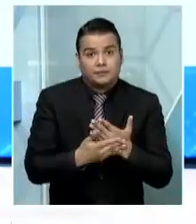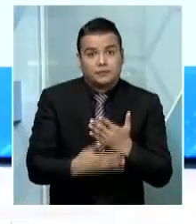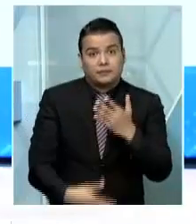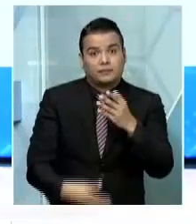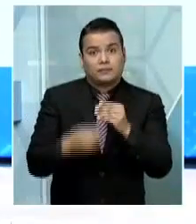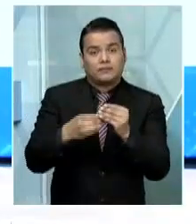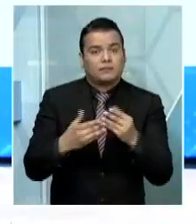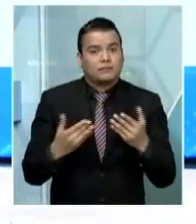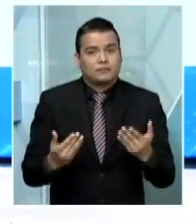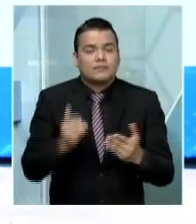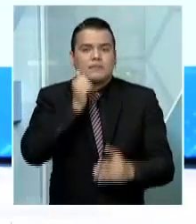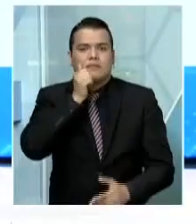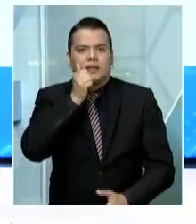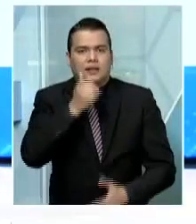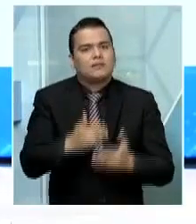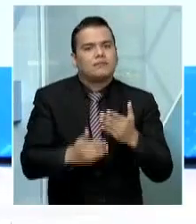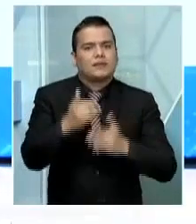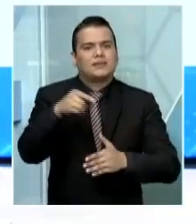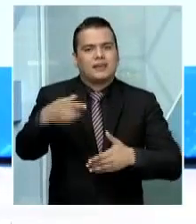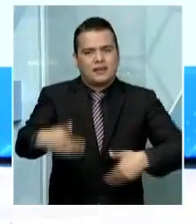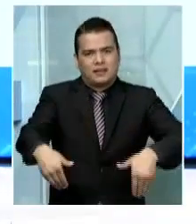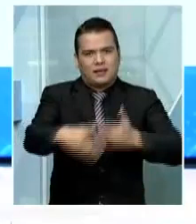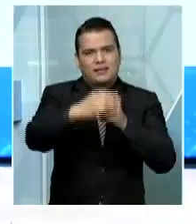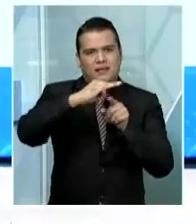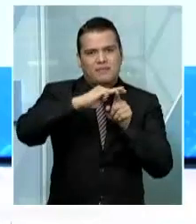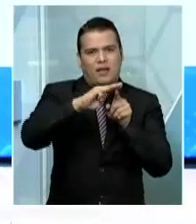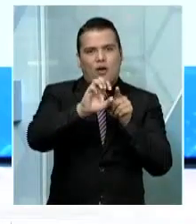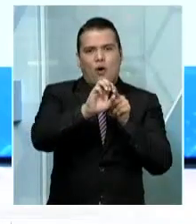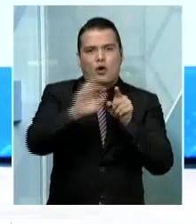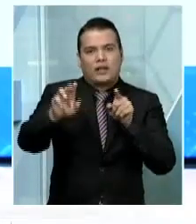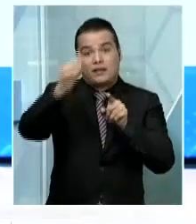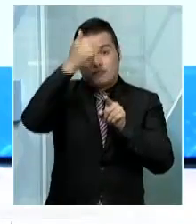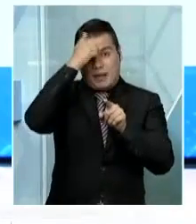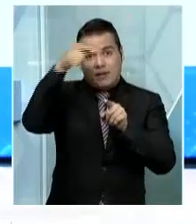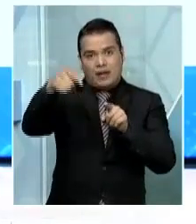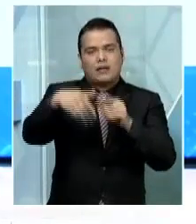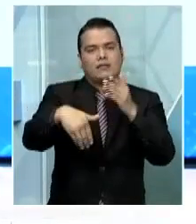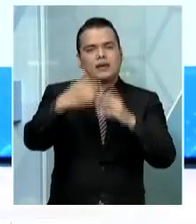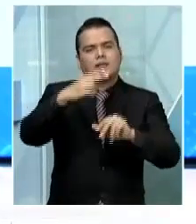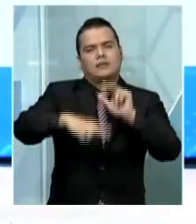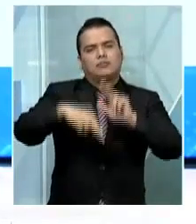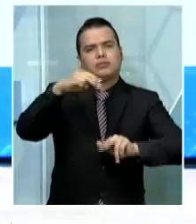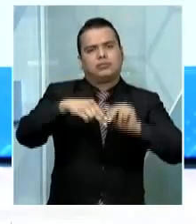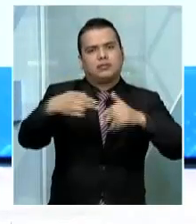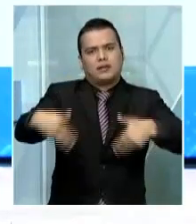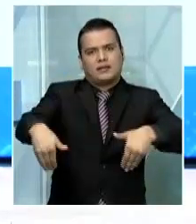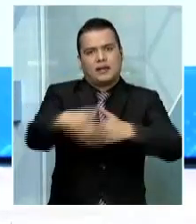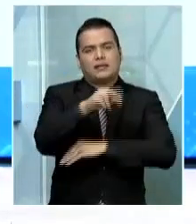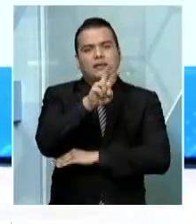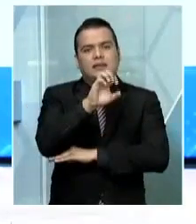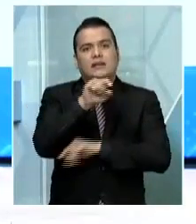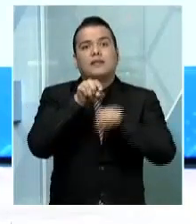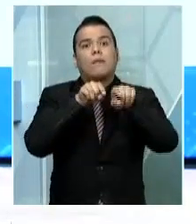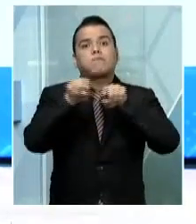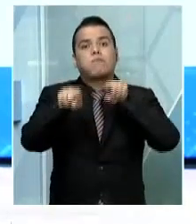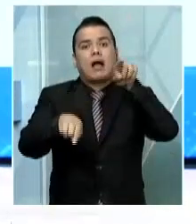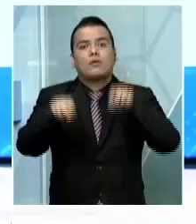información. Y mire, a partir de mañana comienza la construcción de la troncal oriental del Mío, lo que implicará cierres viales en la calle 70.